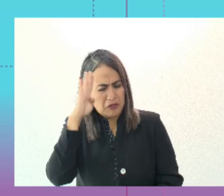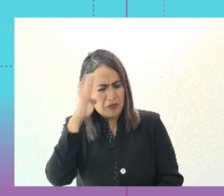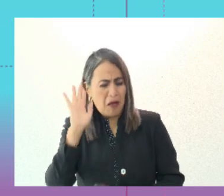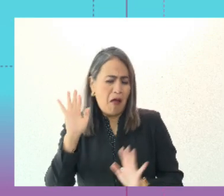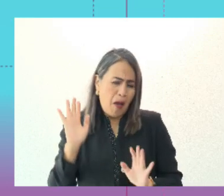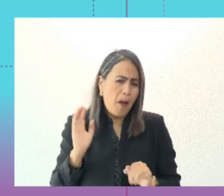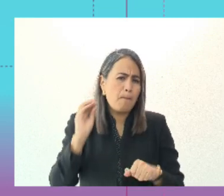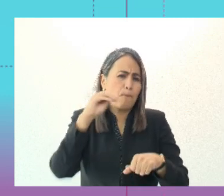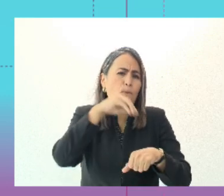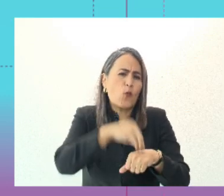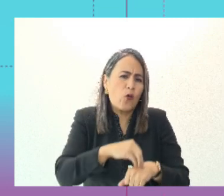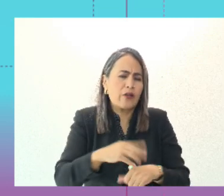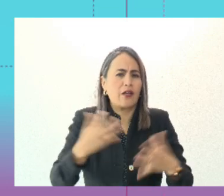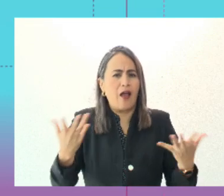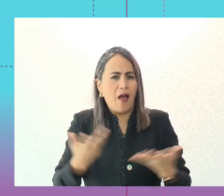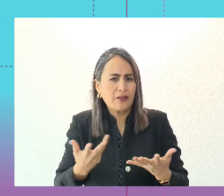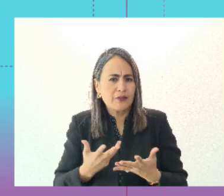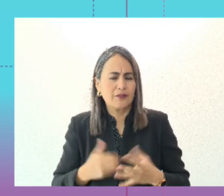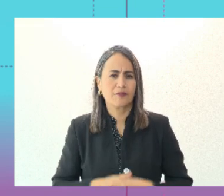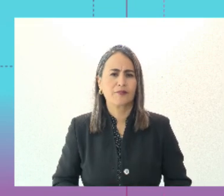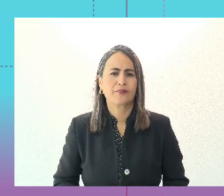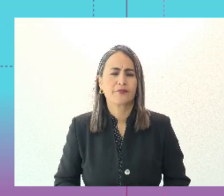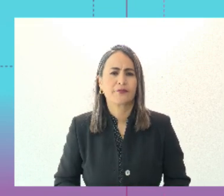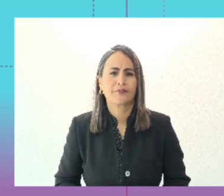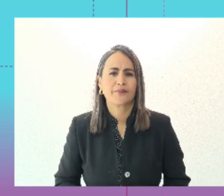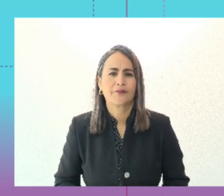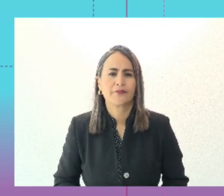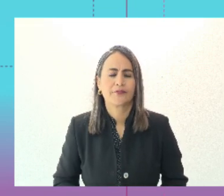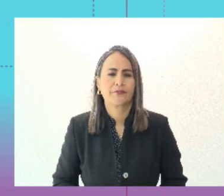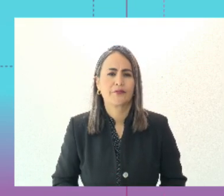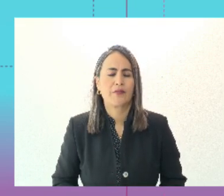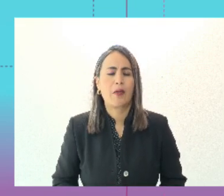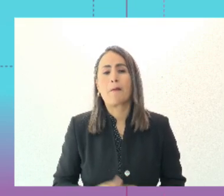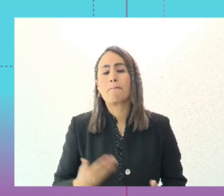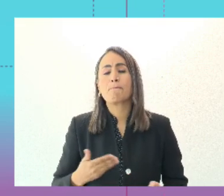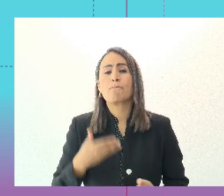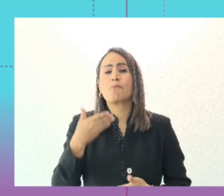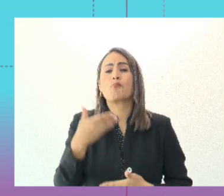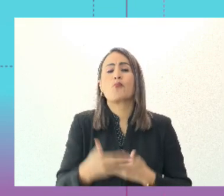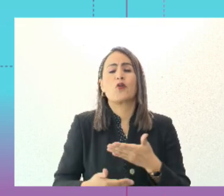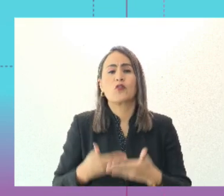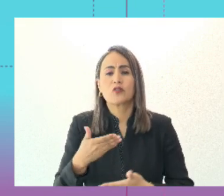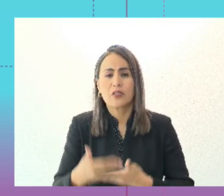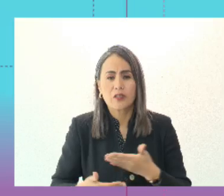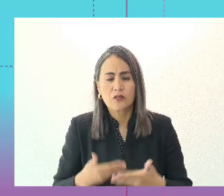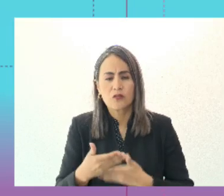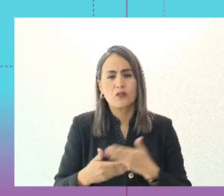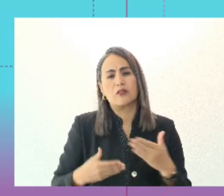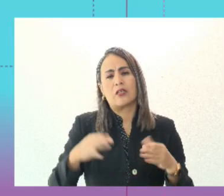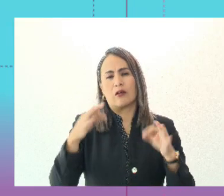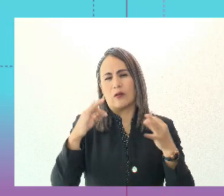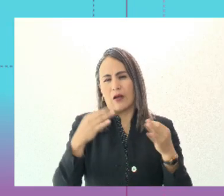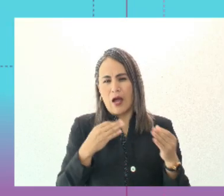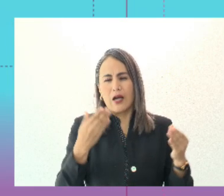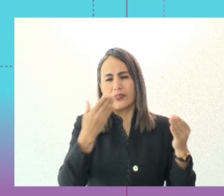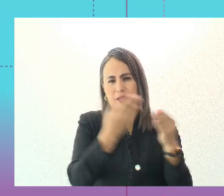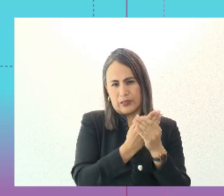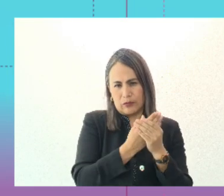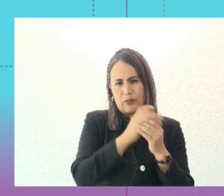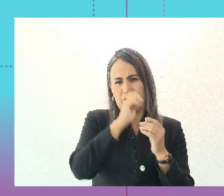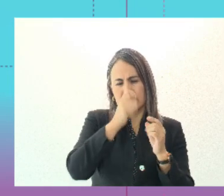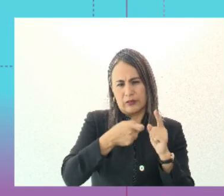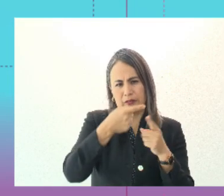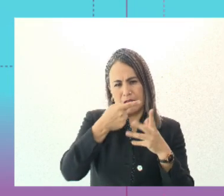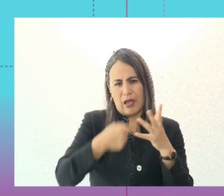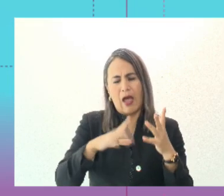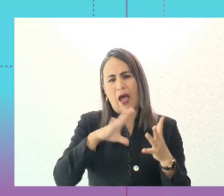esto. Entonces, bueno, los procesos archivísticos se implementan, como todos ustedes ya saben, ¿con qué? Con instrumentos de